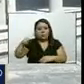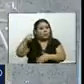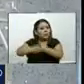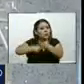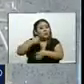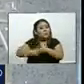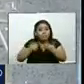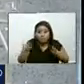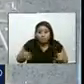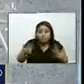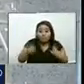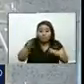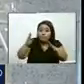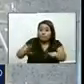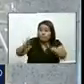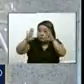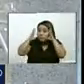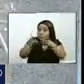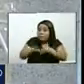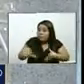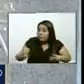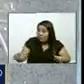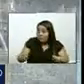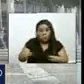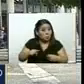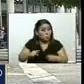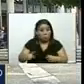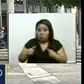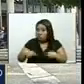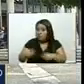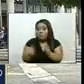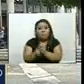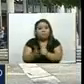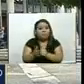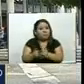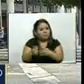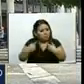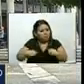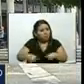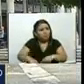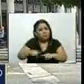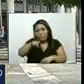a la espera que sean resueltas. Y de no ser así, continuarán con sus